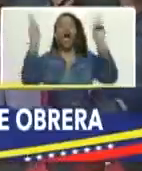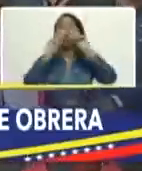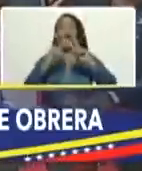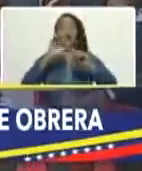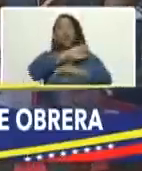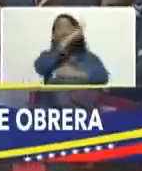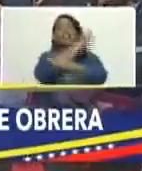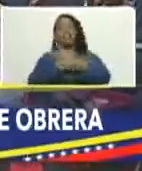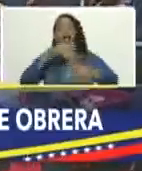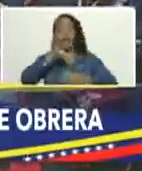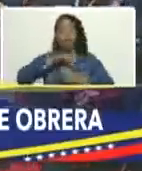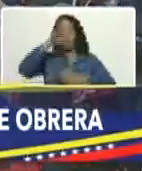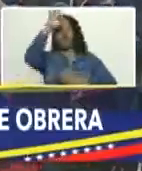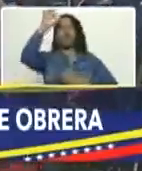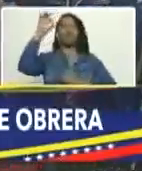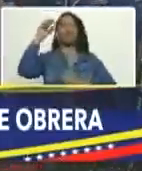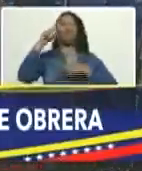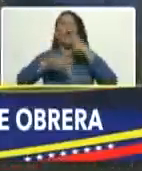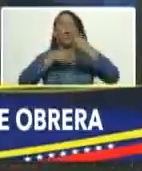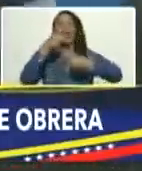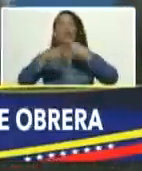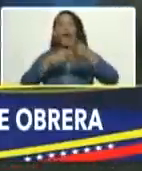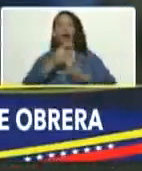espiritual, política,